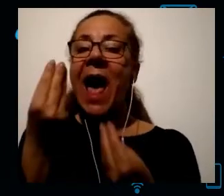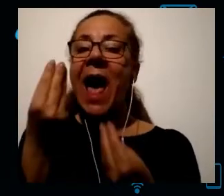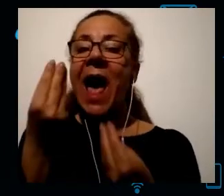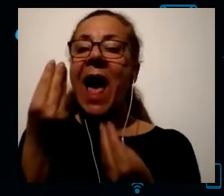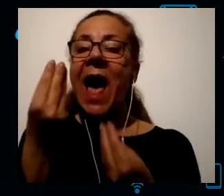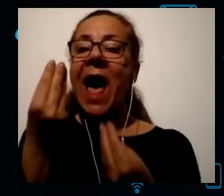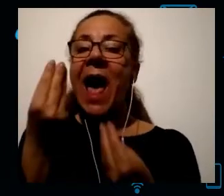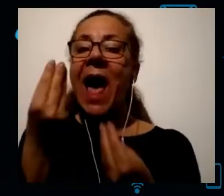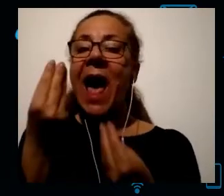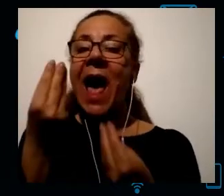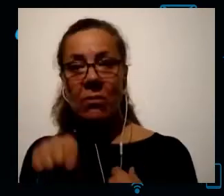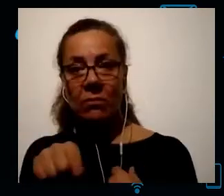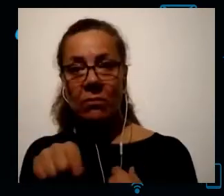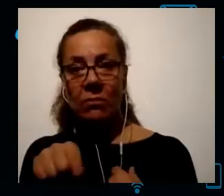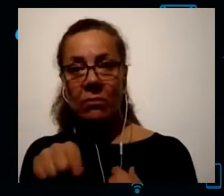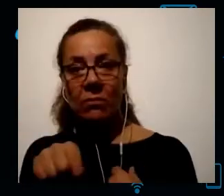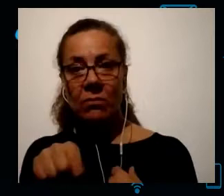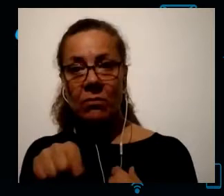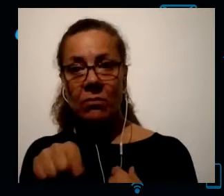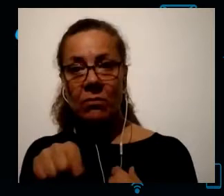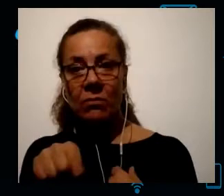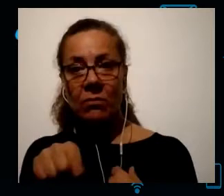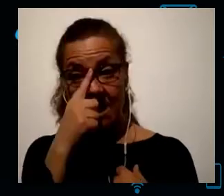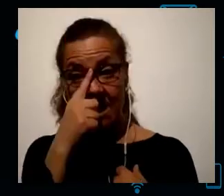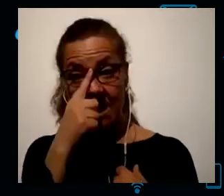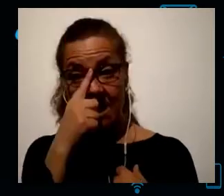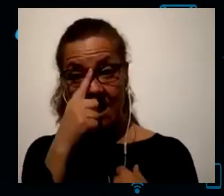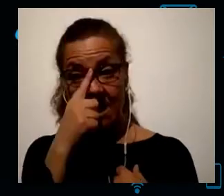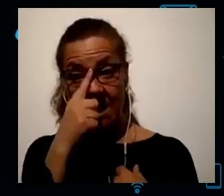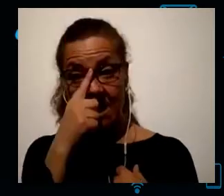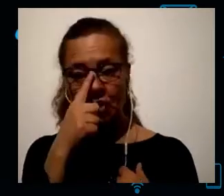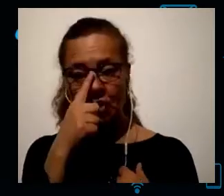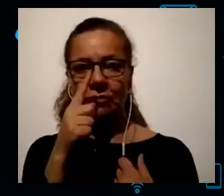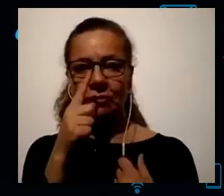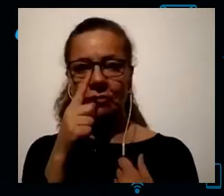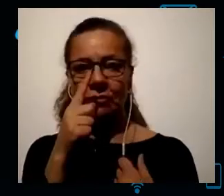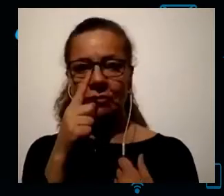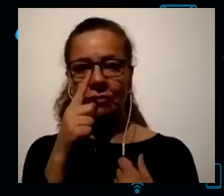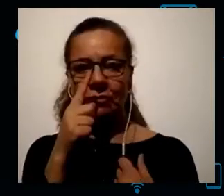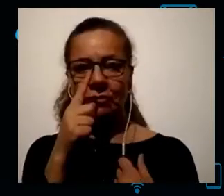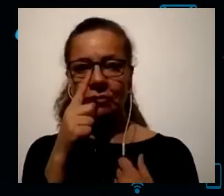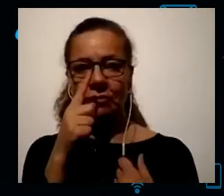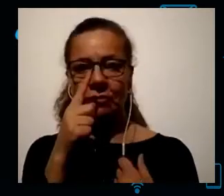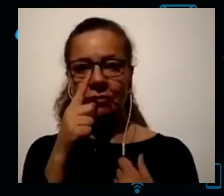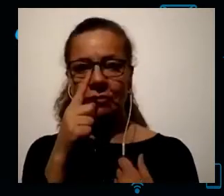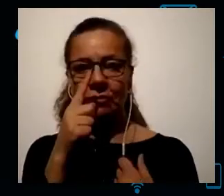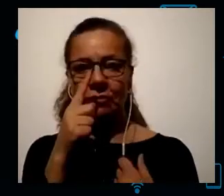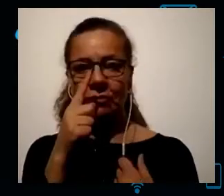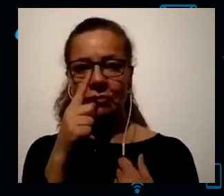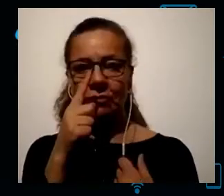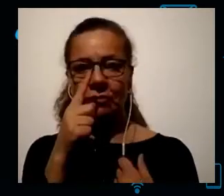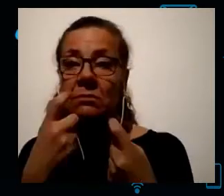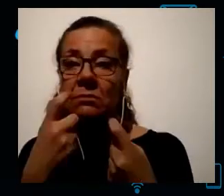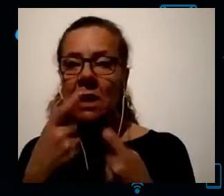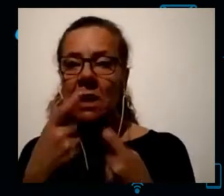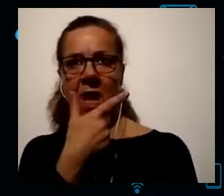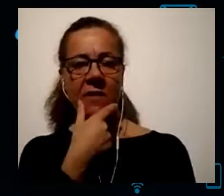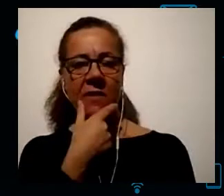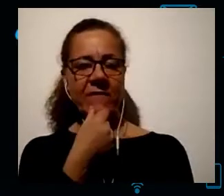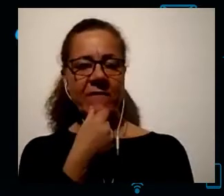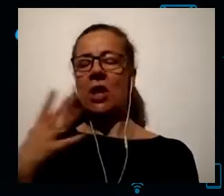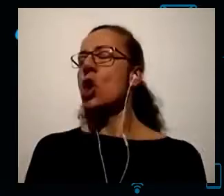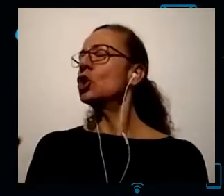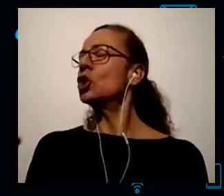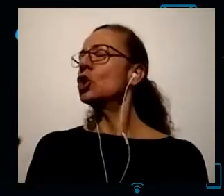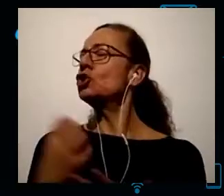cuando pensamos en el ámbito de la información es fácil todos nosotros todos todos los que me escucháis seguro utilizáis